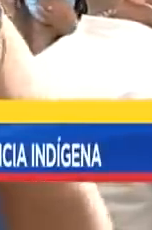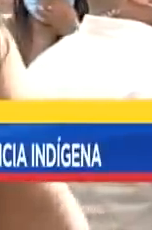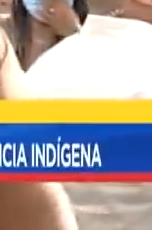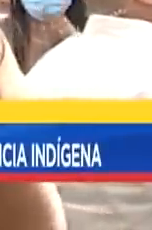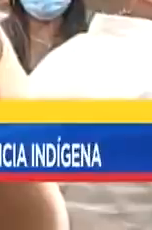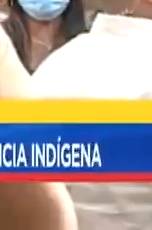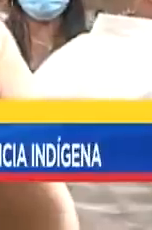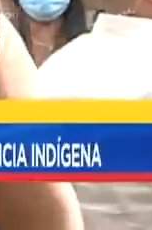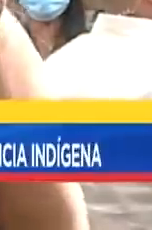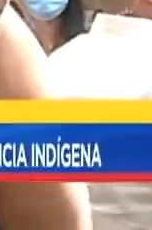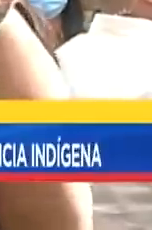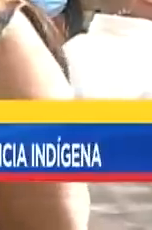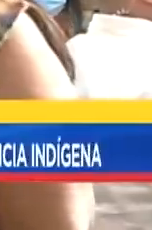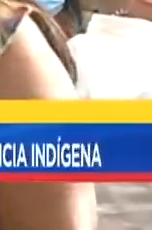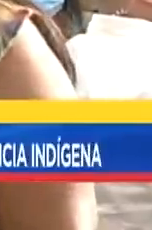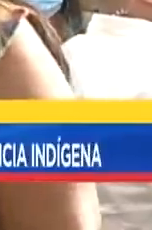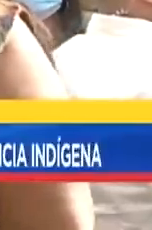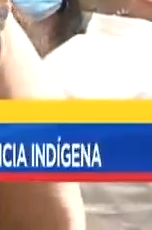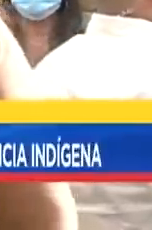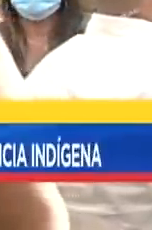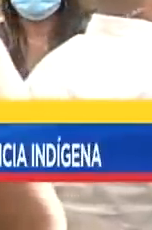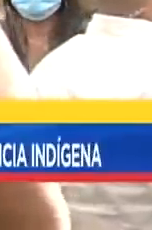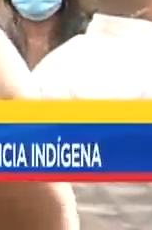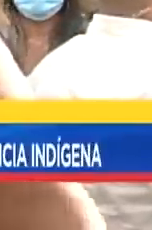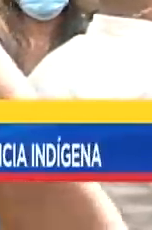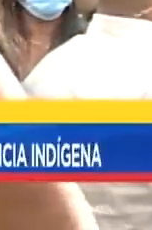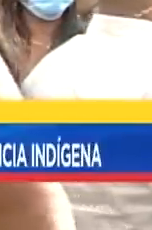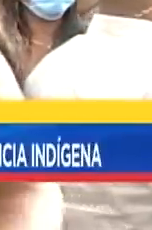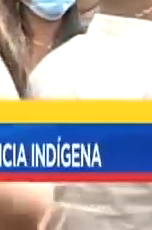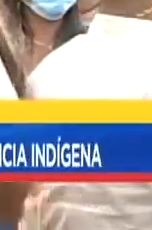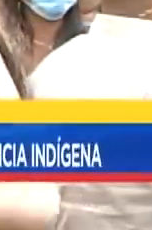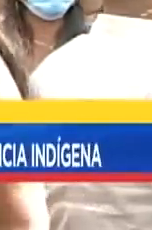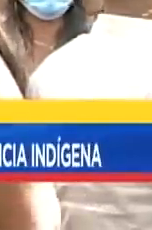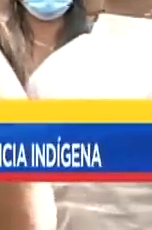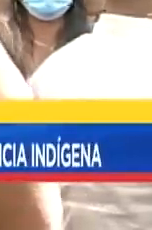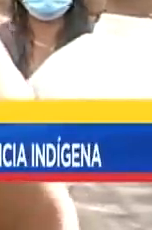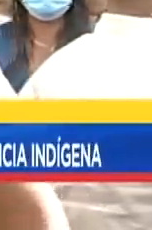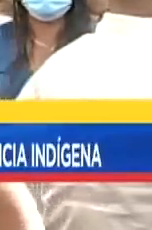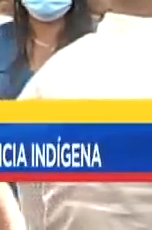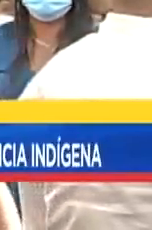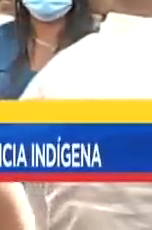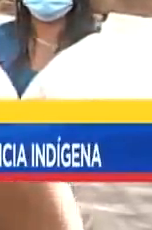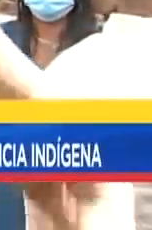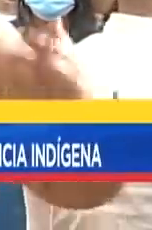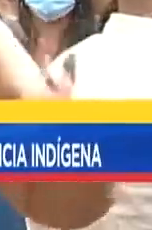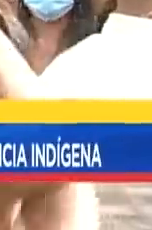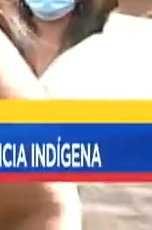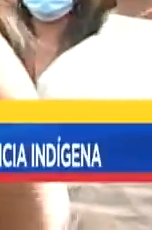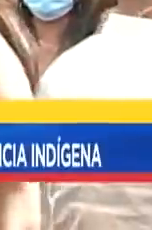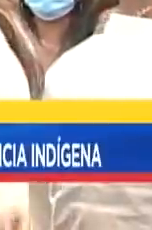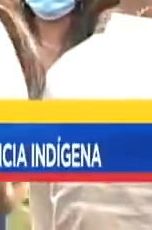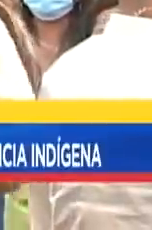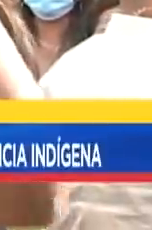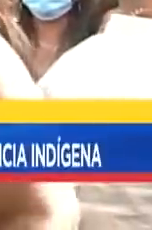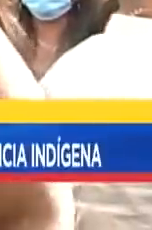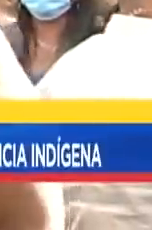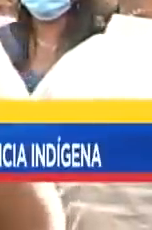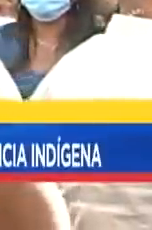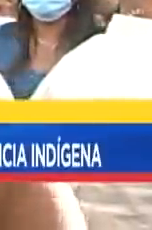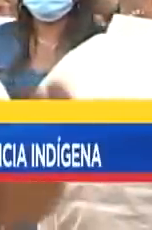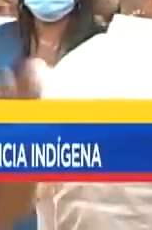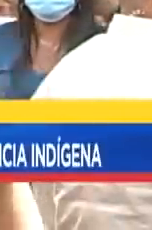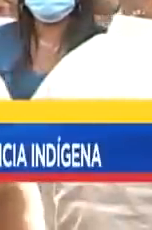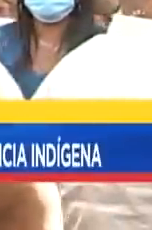Cuando nos congregamos, presidente, nuestro indio brazo duro, porque así le llamamos, usted